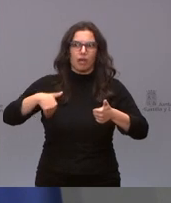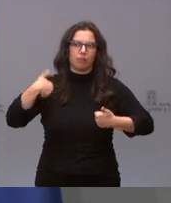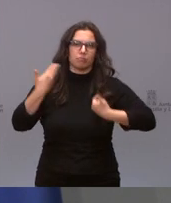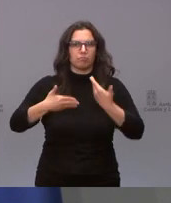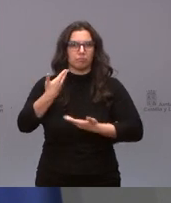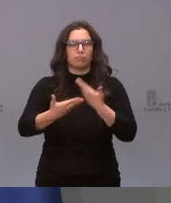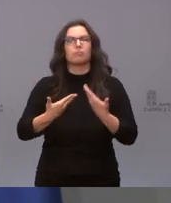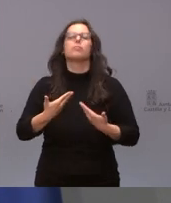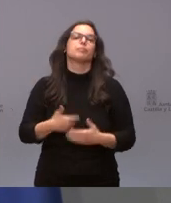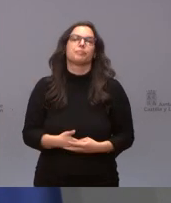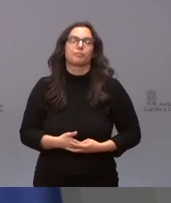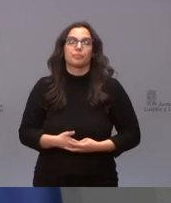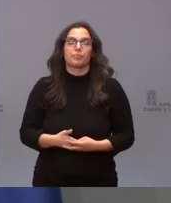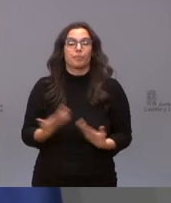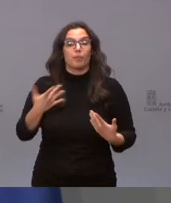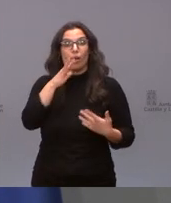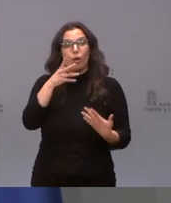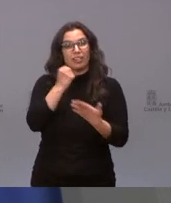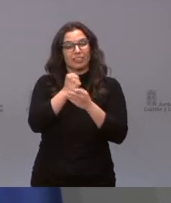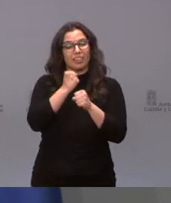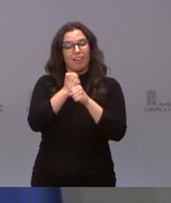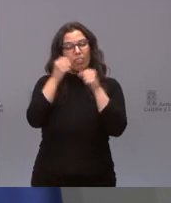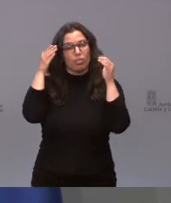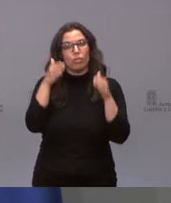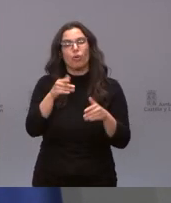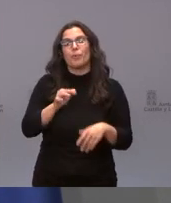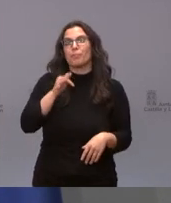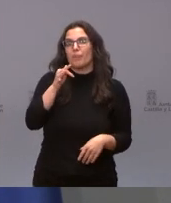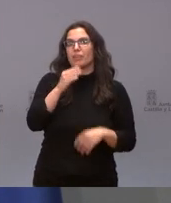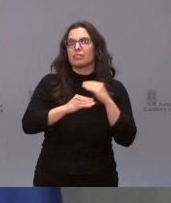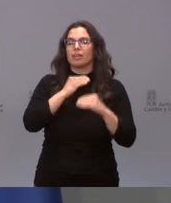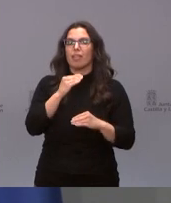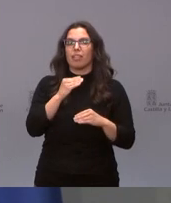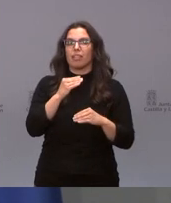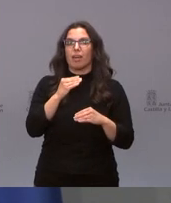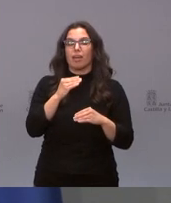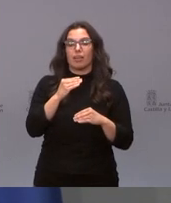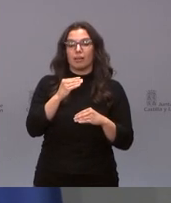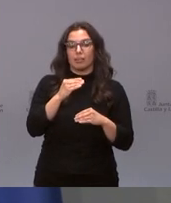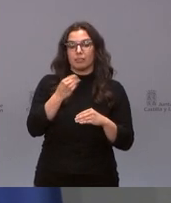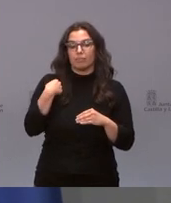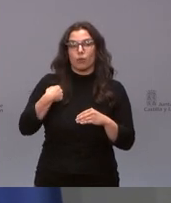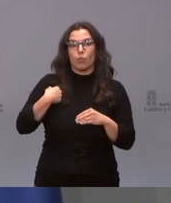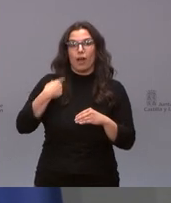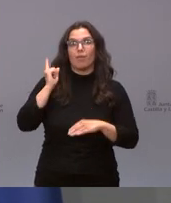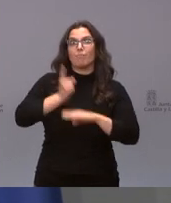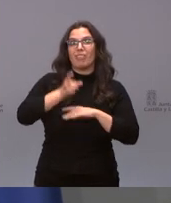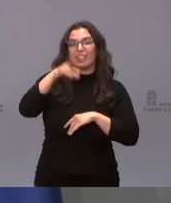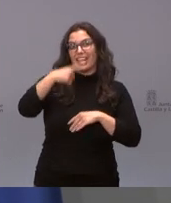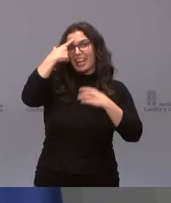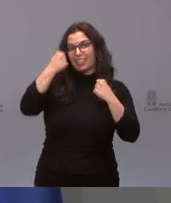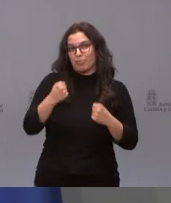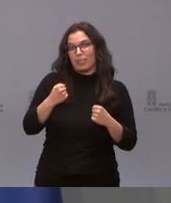puesta en marcha pero se está trabajando y además se está trabajando de la mano de los que son los expertos en estos temas que son nuestros